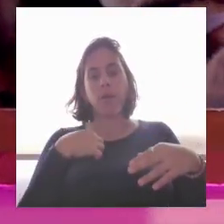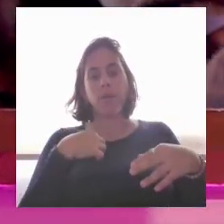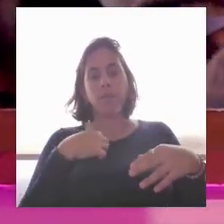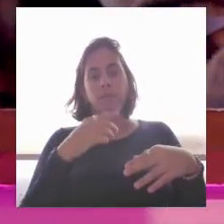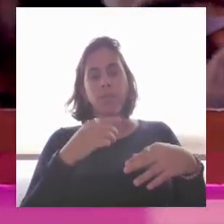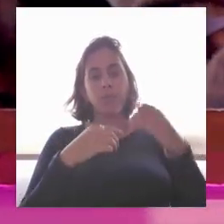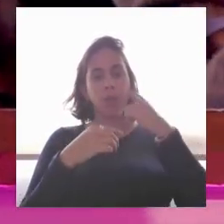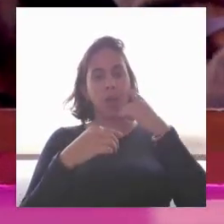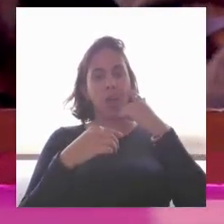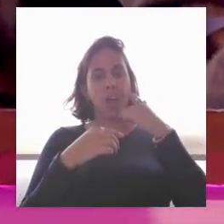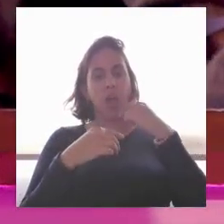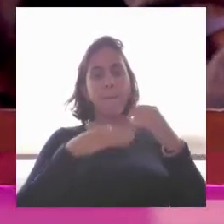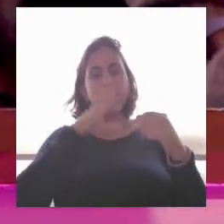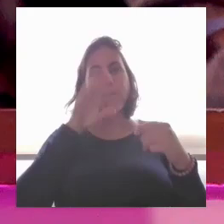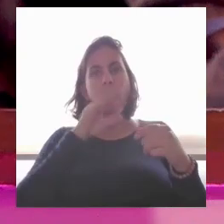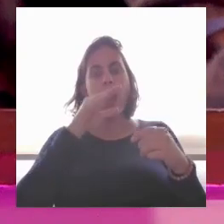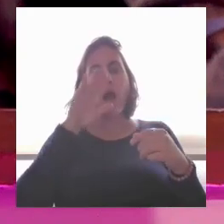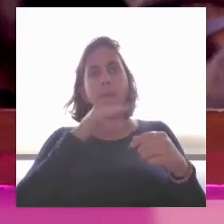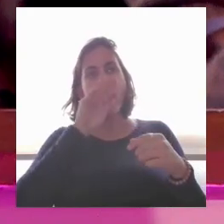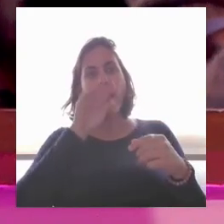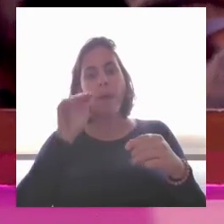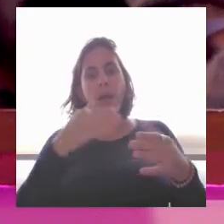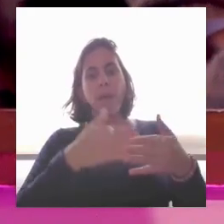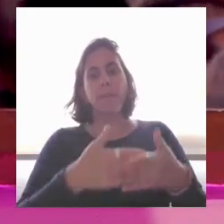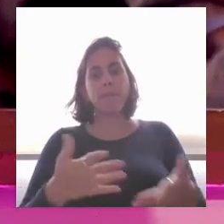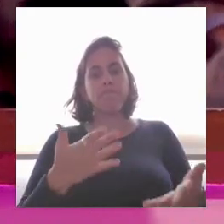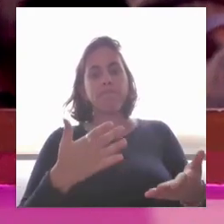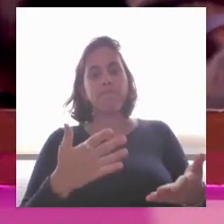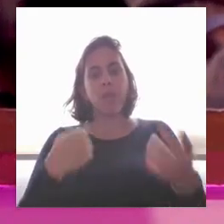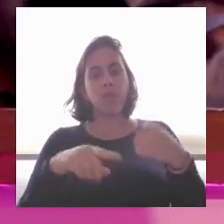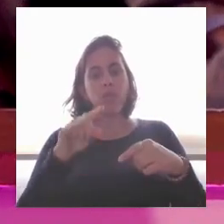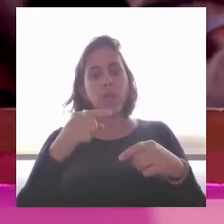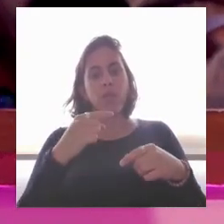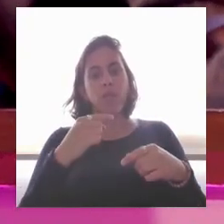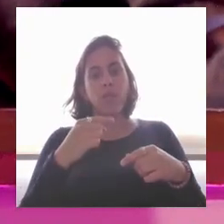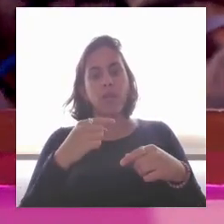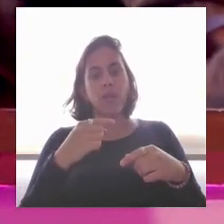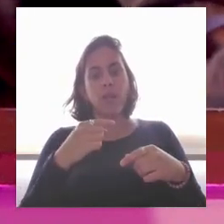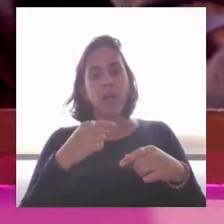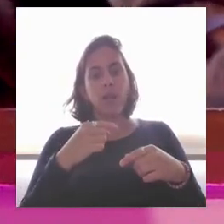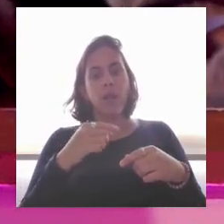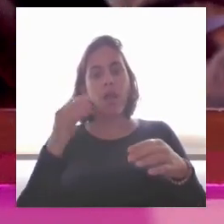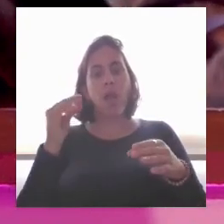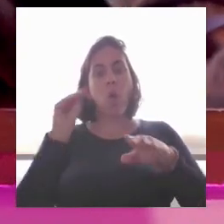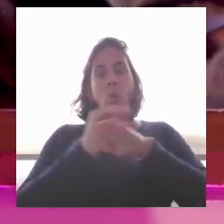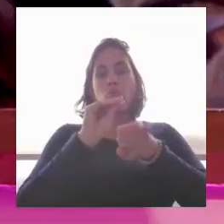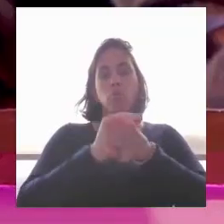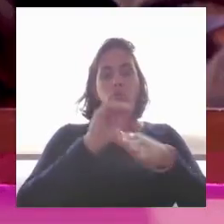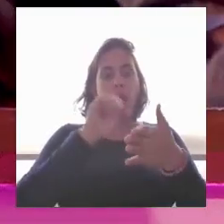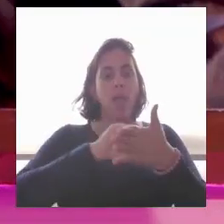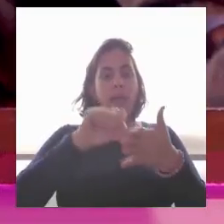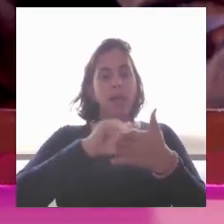y balbucear lo que allí dice. Entonces, la inmersión en la cultura escrita la hacemos